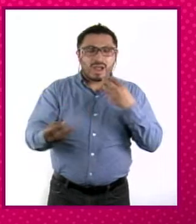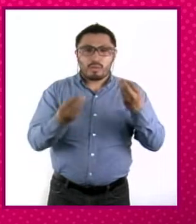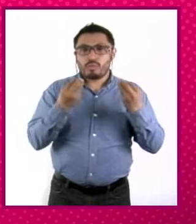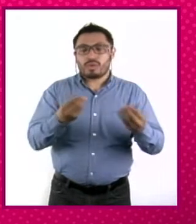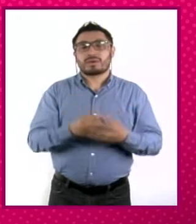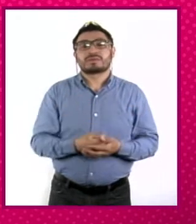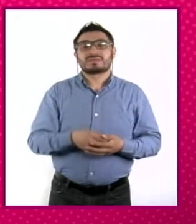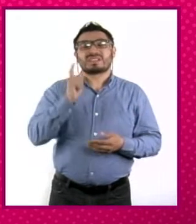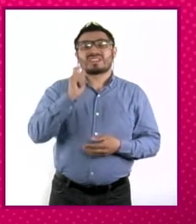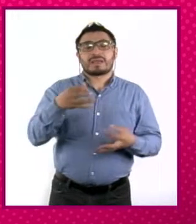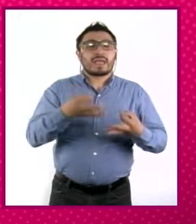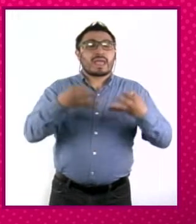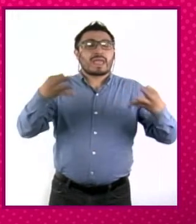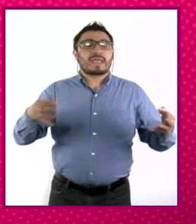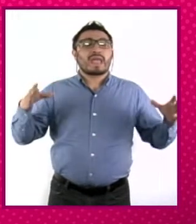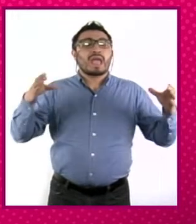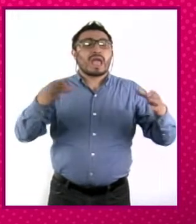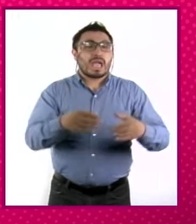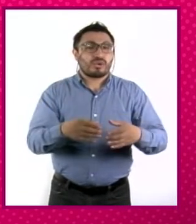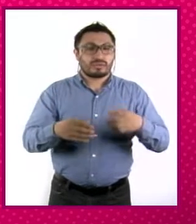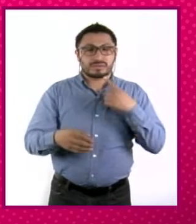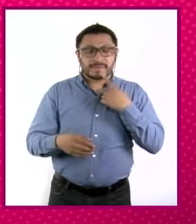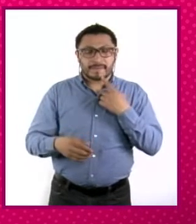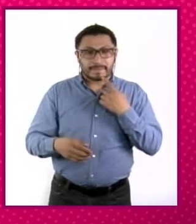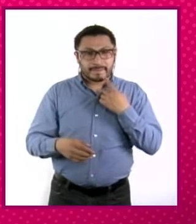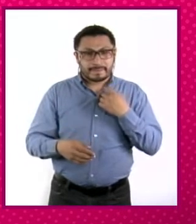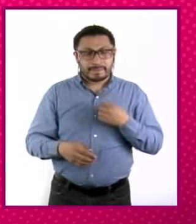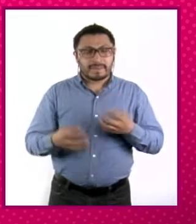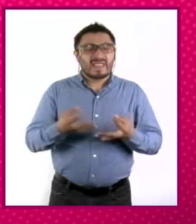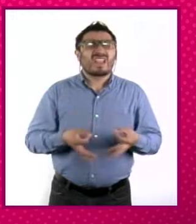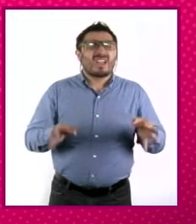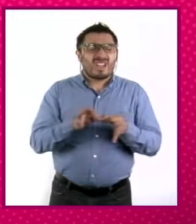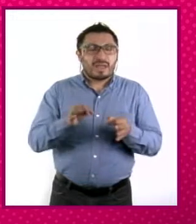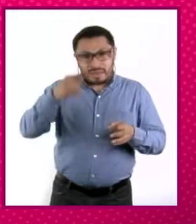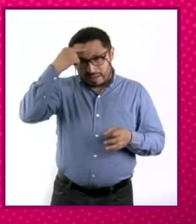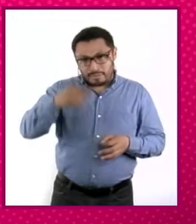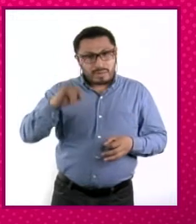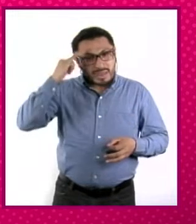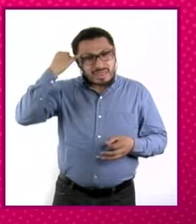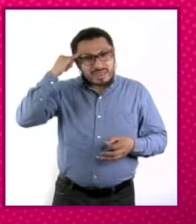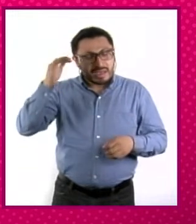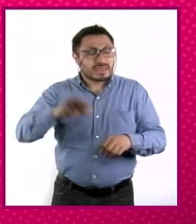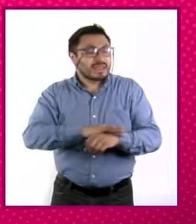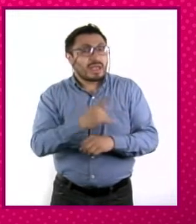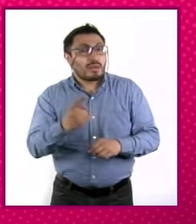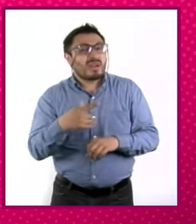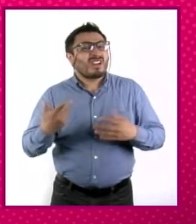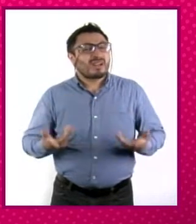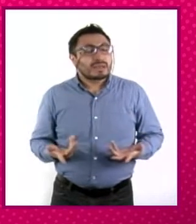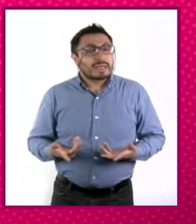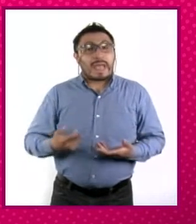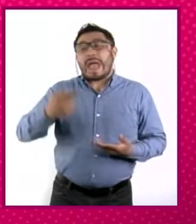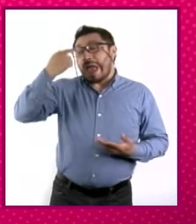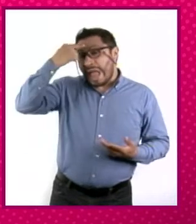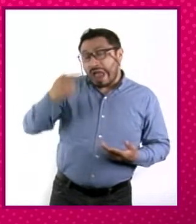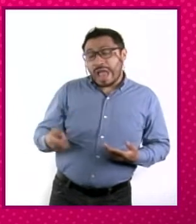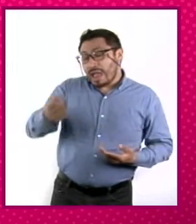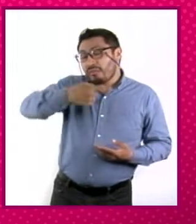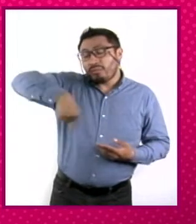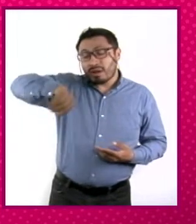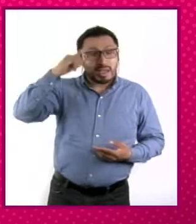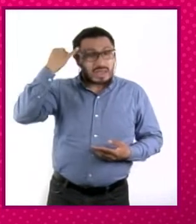la punta de lanza de la economía, de la política, de la organización territorial, de la forma de ser